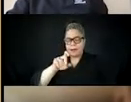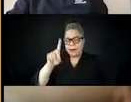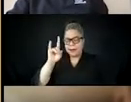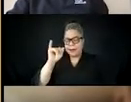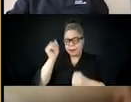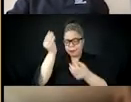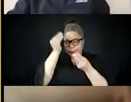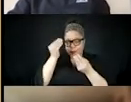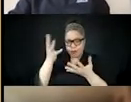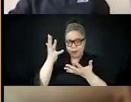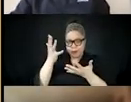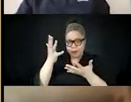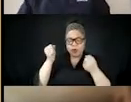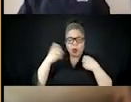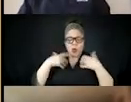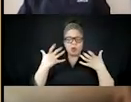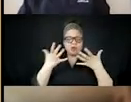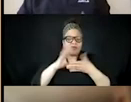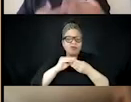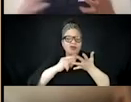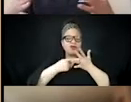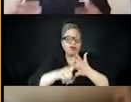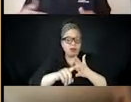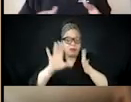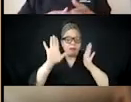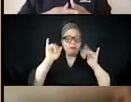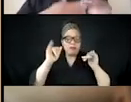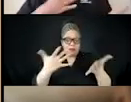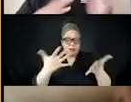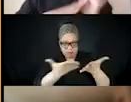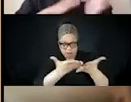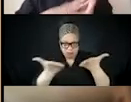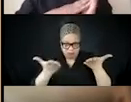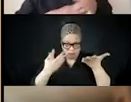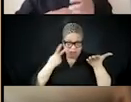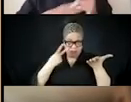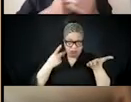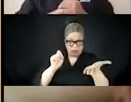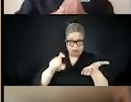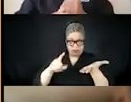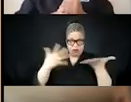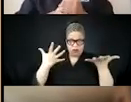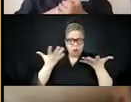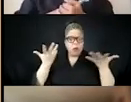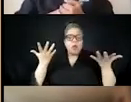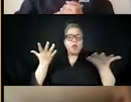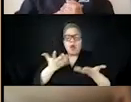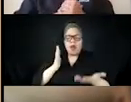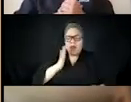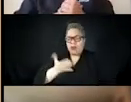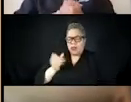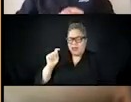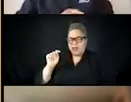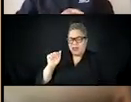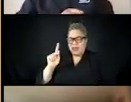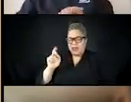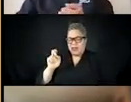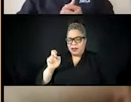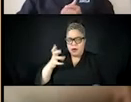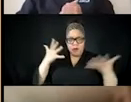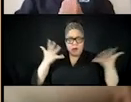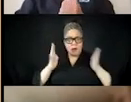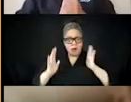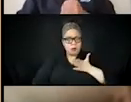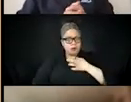desinformación racializada quiero empezar que cuál es nuestro interés la